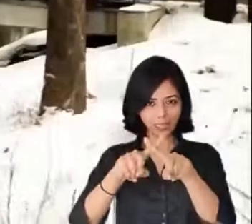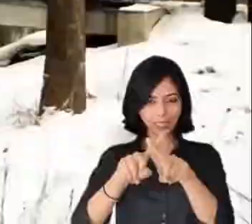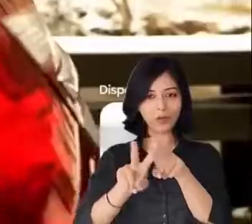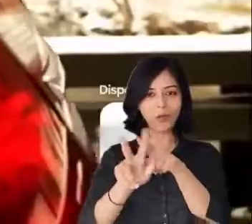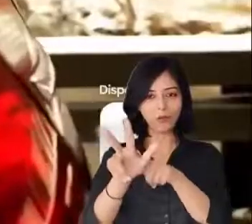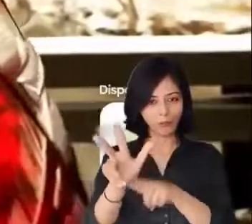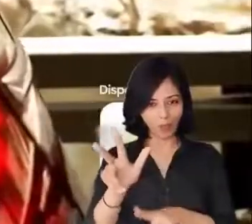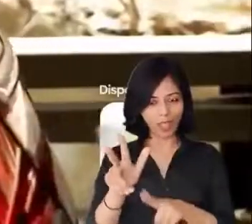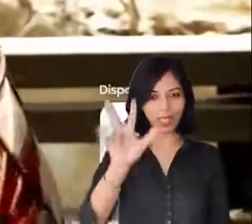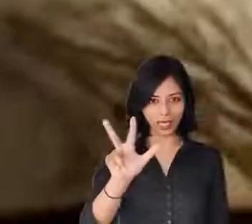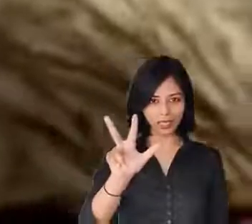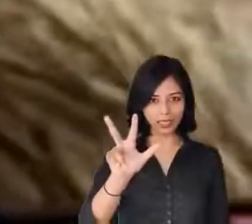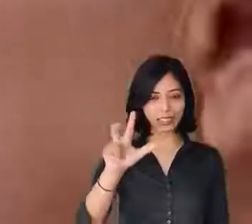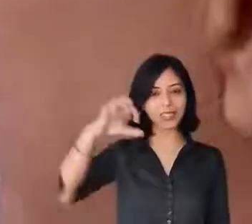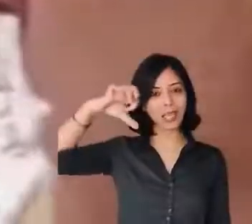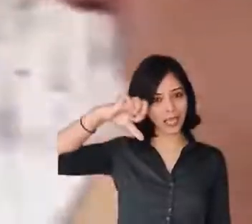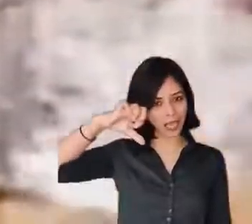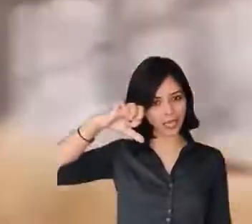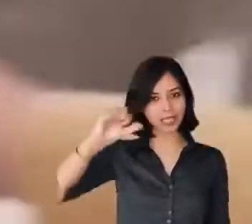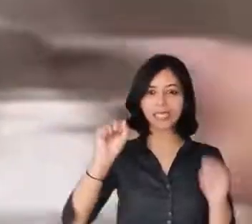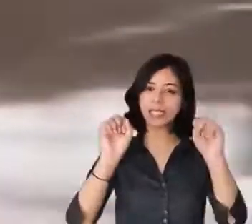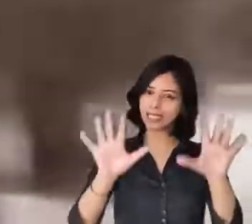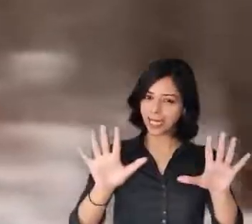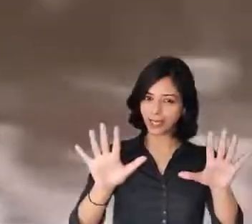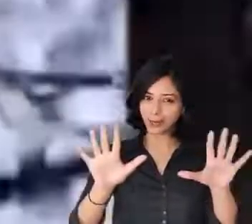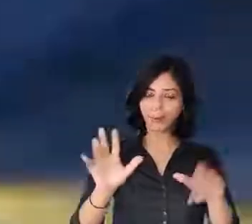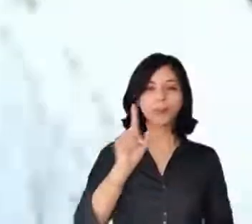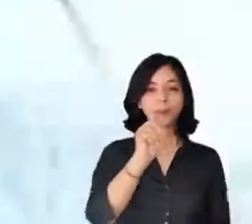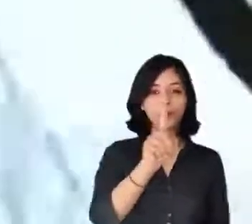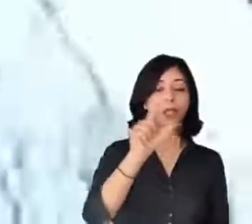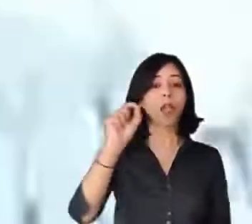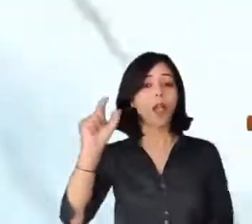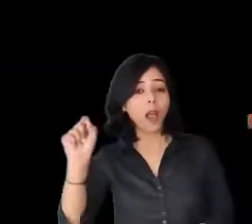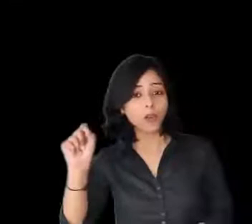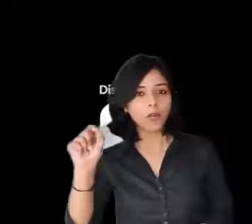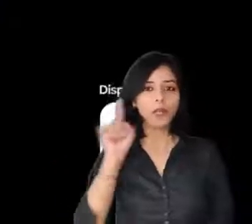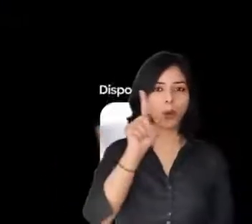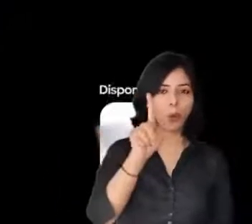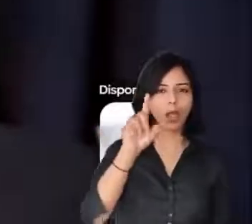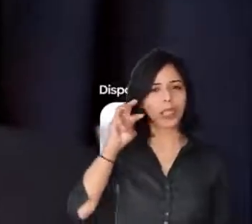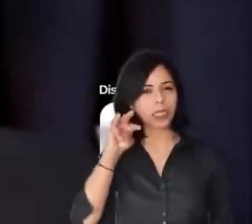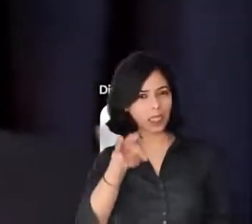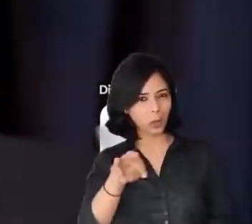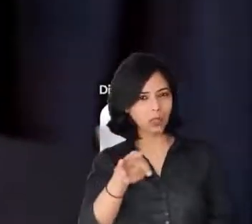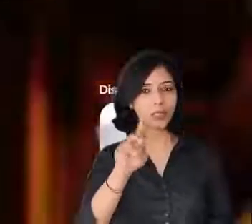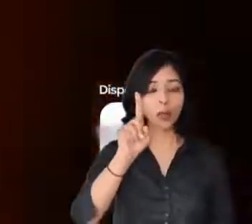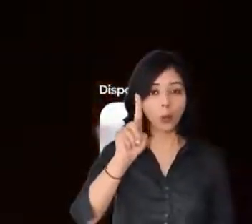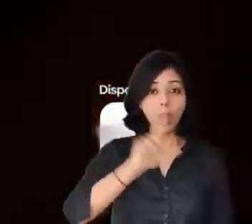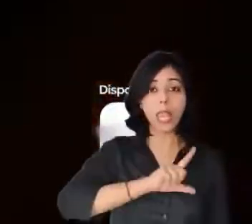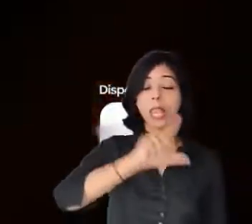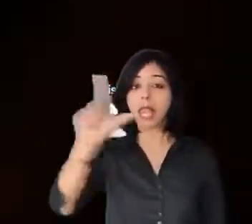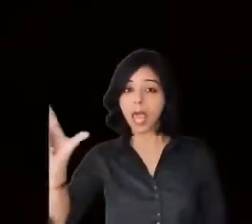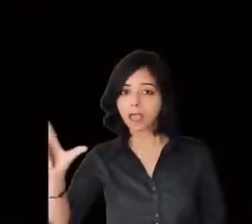Un pescador había hallado un cuerpo a orillas del río. No tenía ropa. Estaba envuelta con una